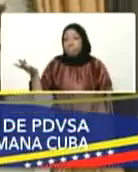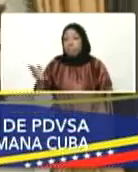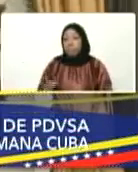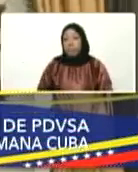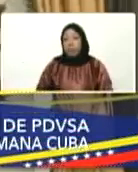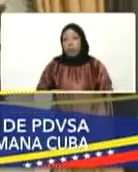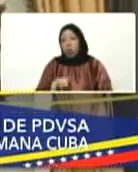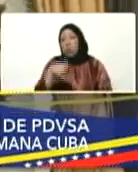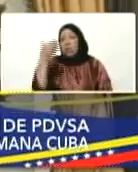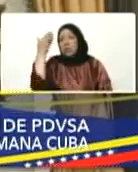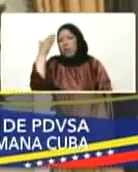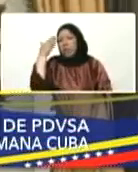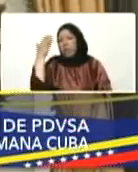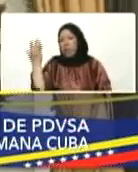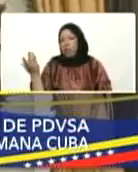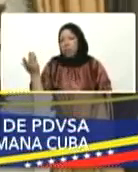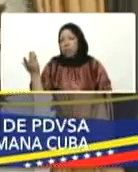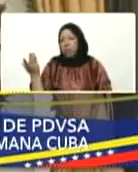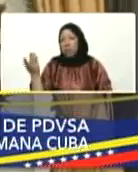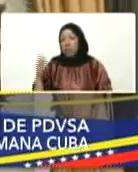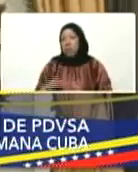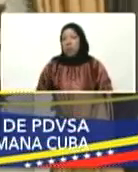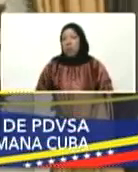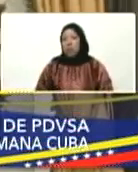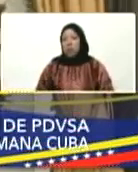Y ustedes salieron, llegaron.